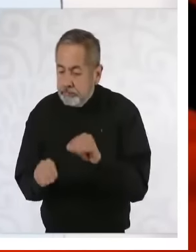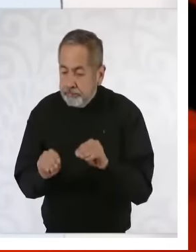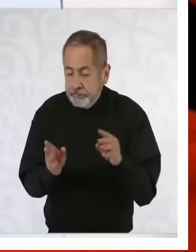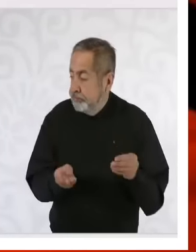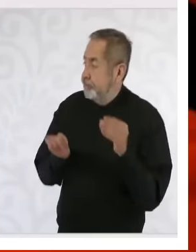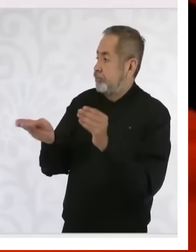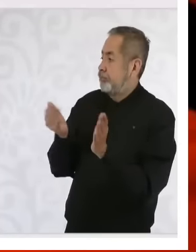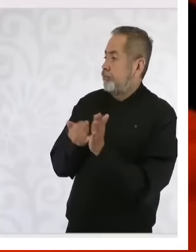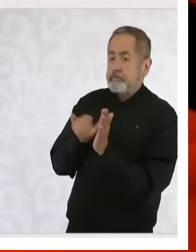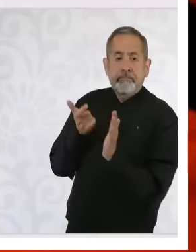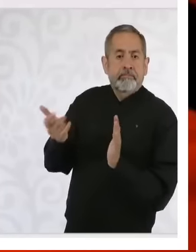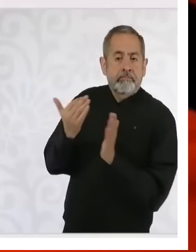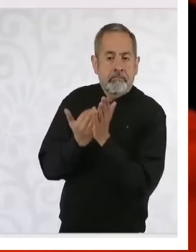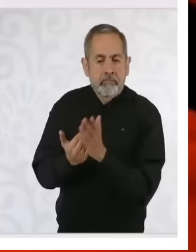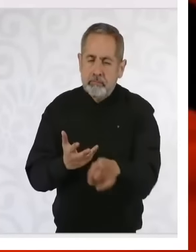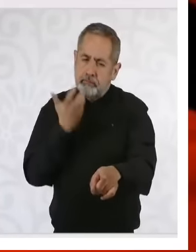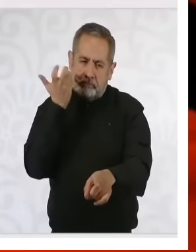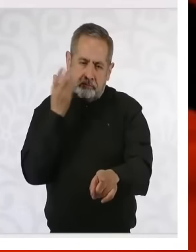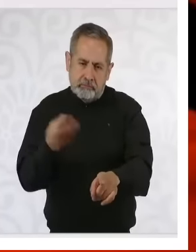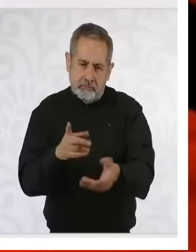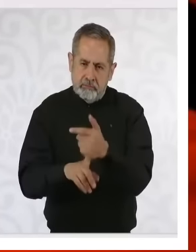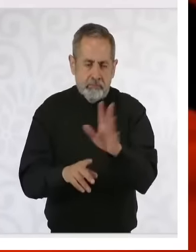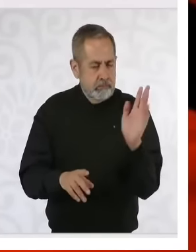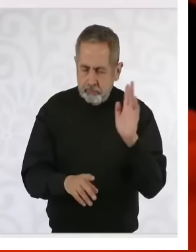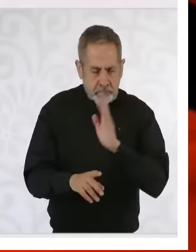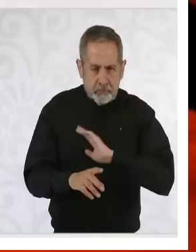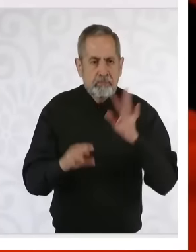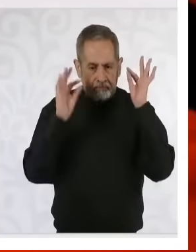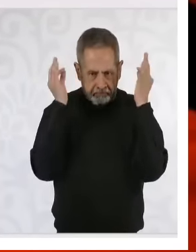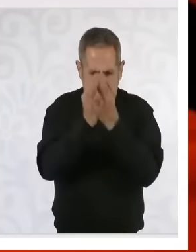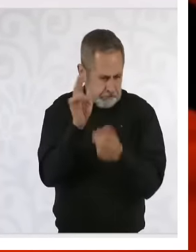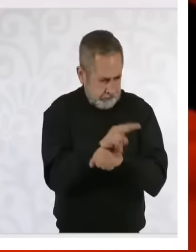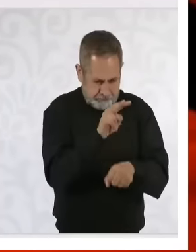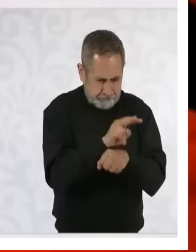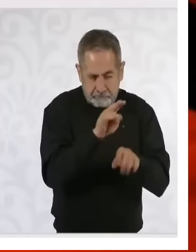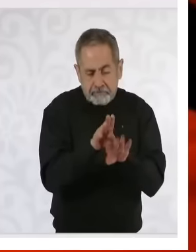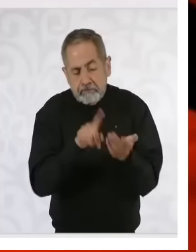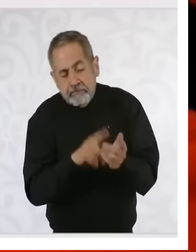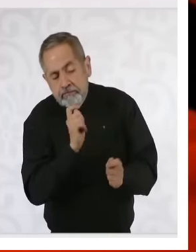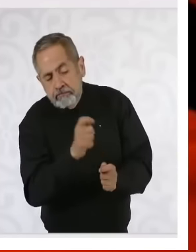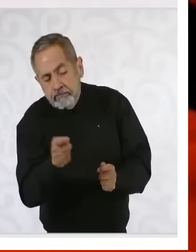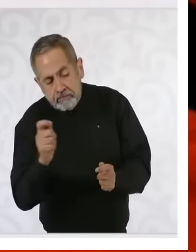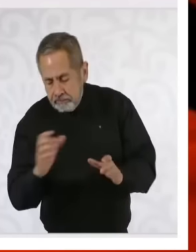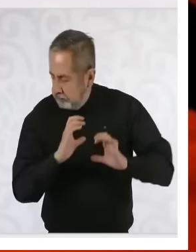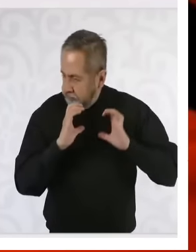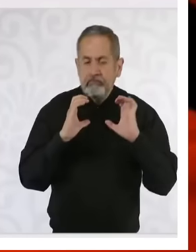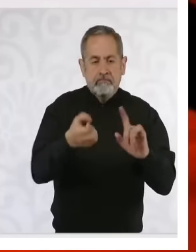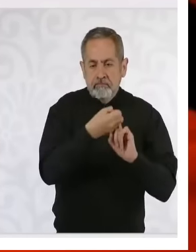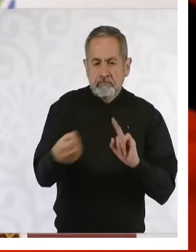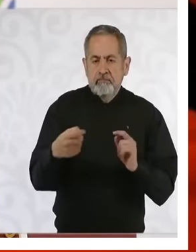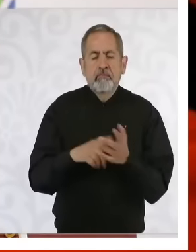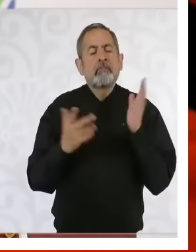fiscales. Entonces, al modernizar las aduanas y mejorarlas, pues vamos a evitar esto. O sencillamente que haya